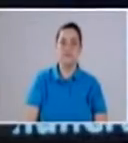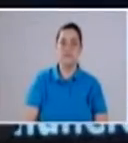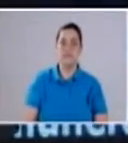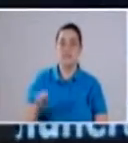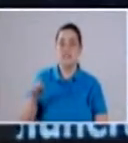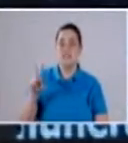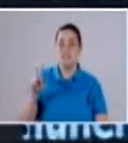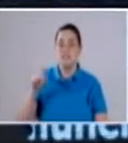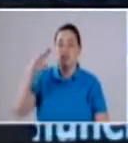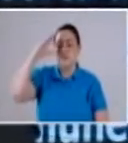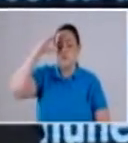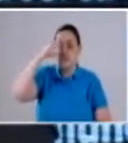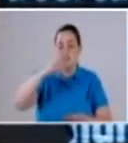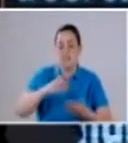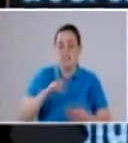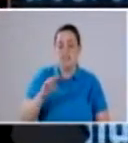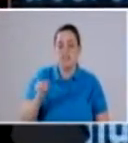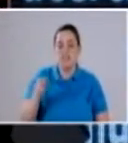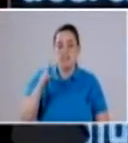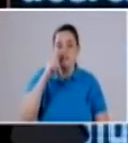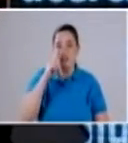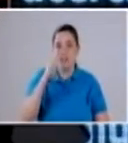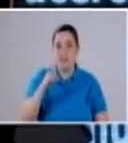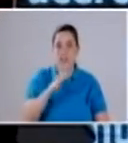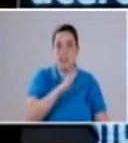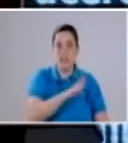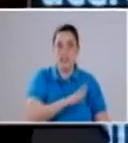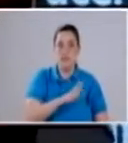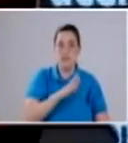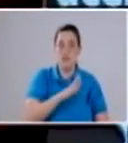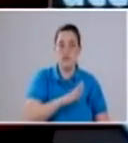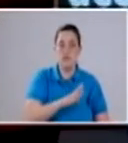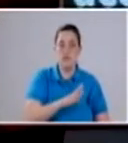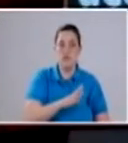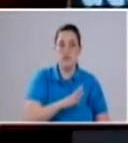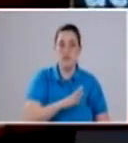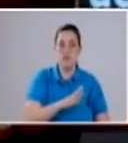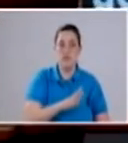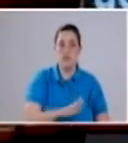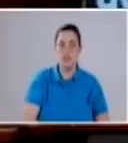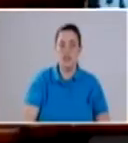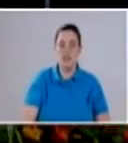habría de creer que vería la bondad de Jehová en la tierra de los vivientes.